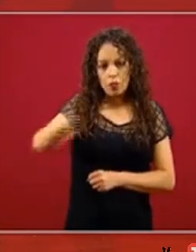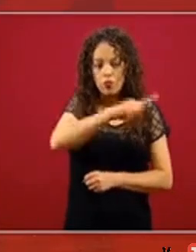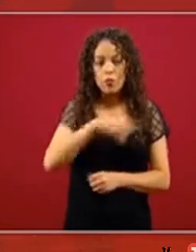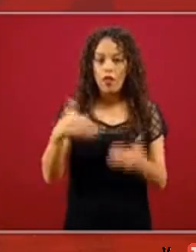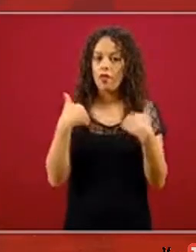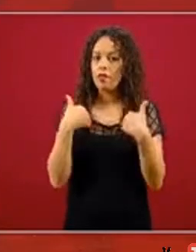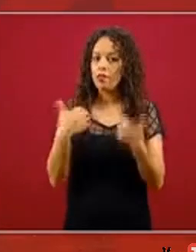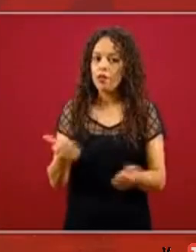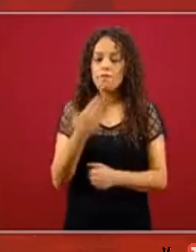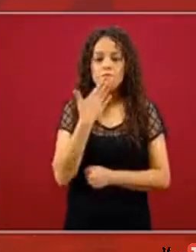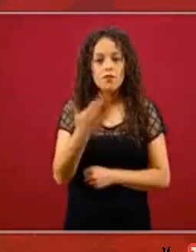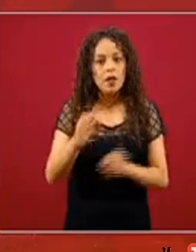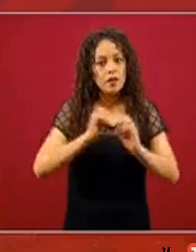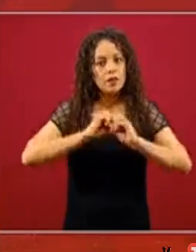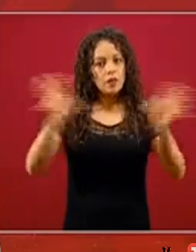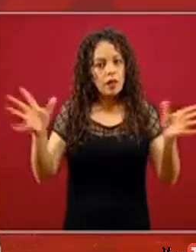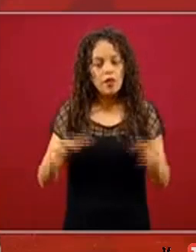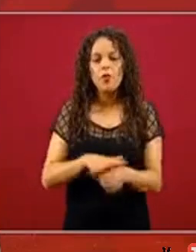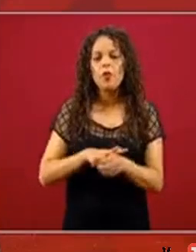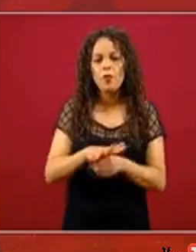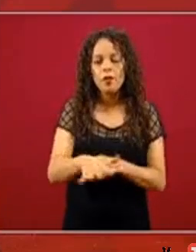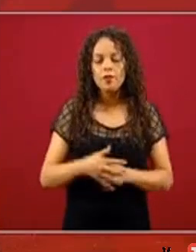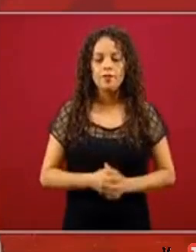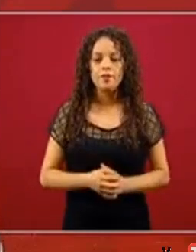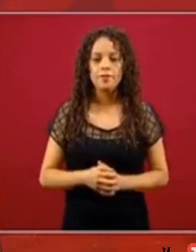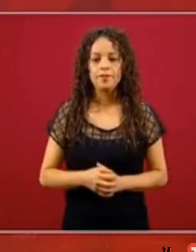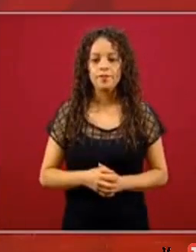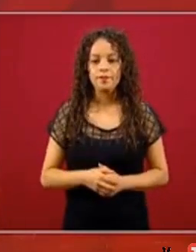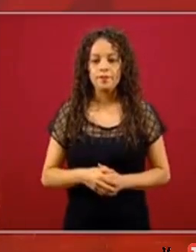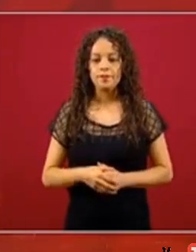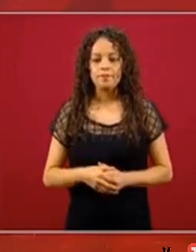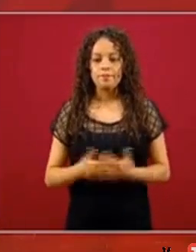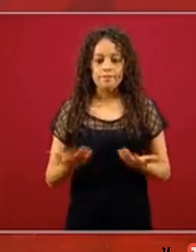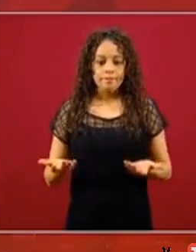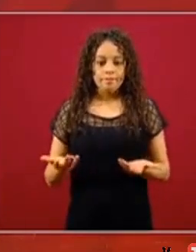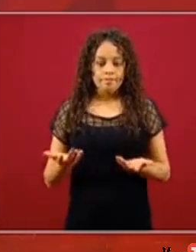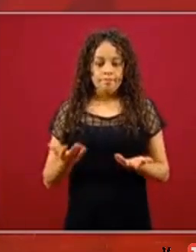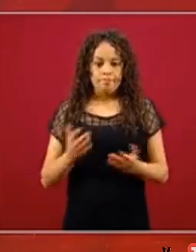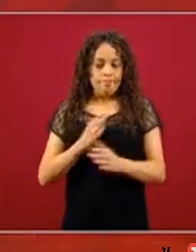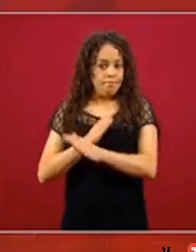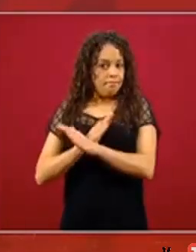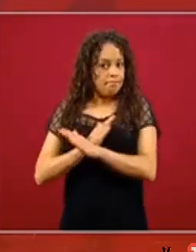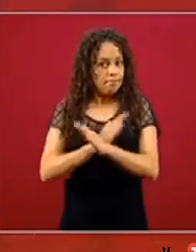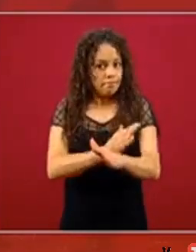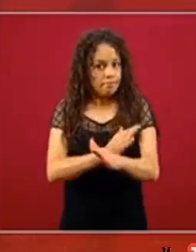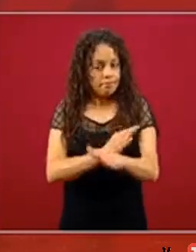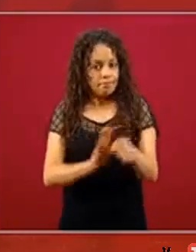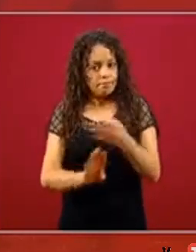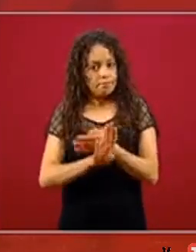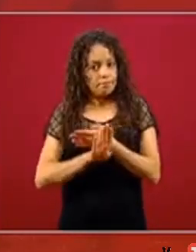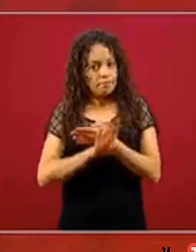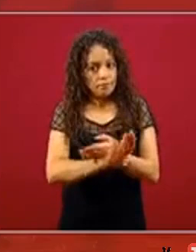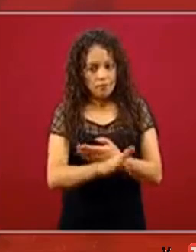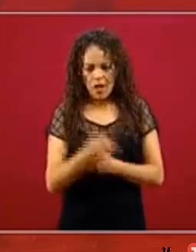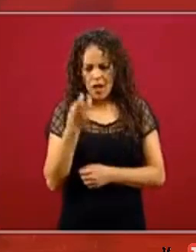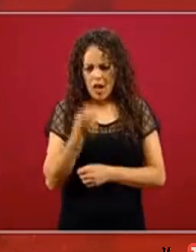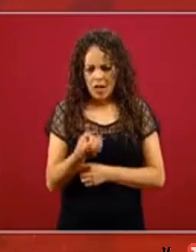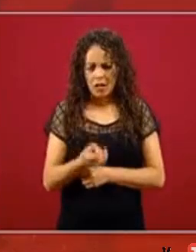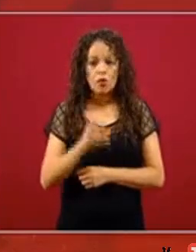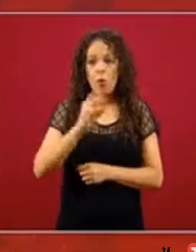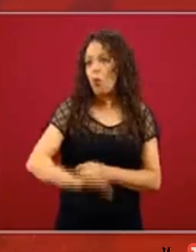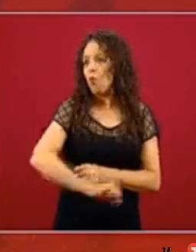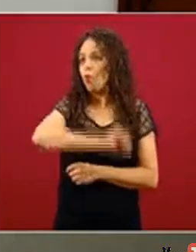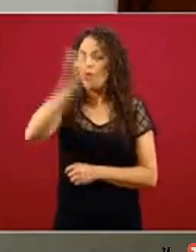es la prevención de un fenómeno como este o de cualquier otro fenómeno